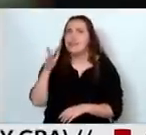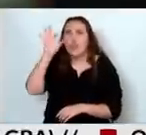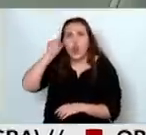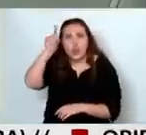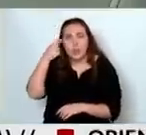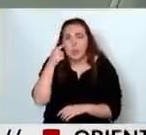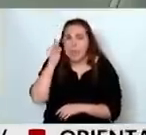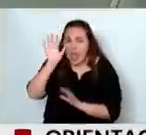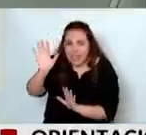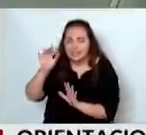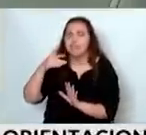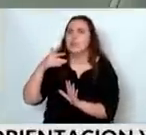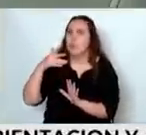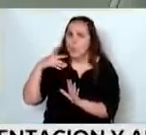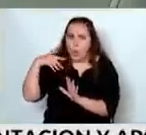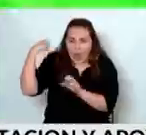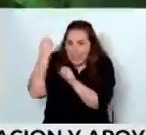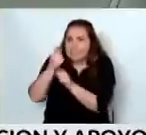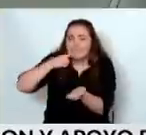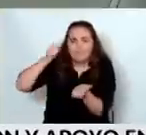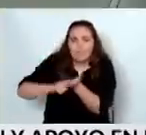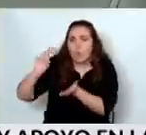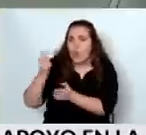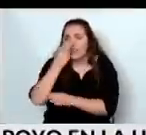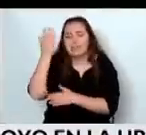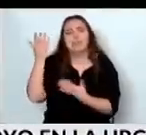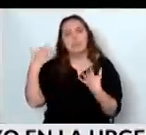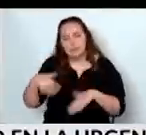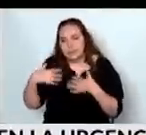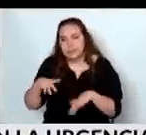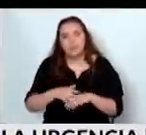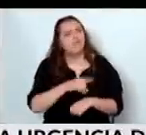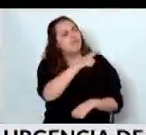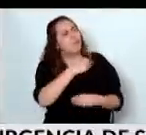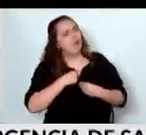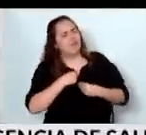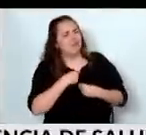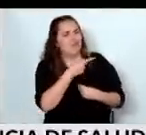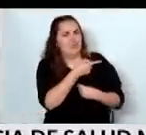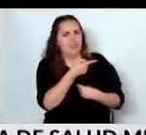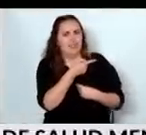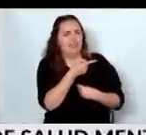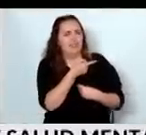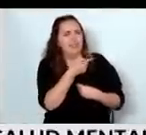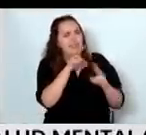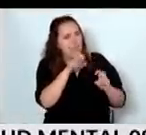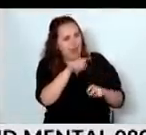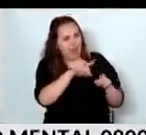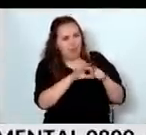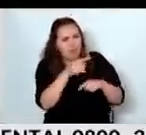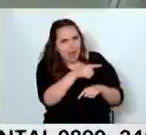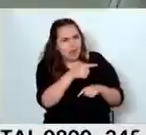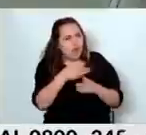manera durante un montón de tiempo para llegar a quitarte la vida. ¿Y qué sentís que él, sí. Si es que lo sentís, sí. ¿Por dónde te